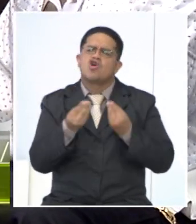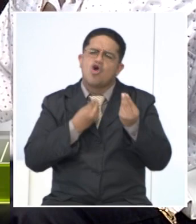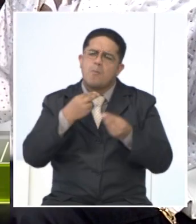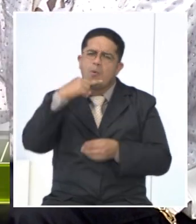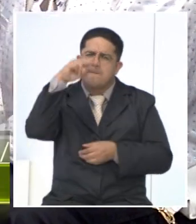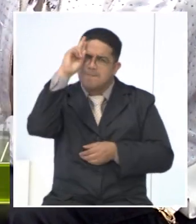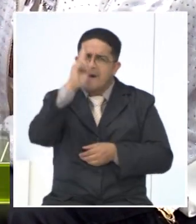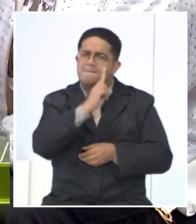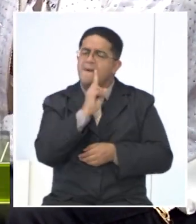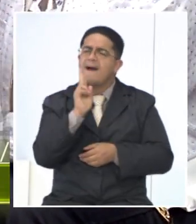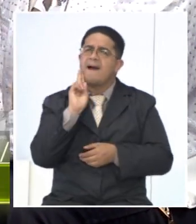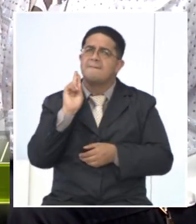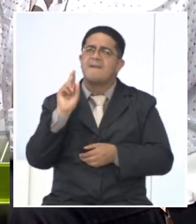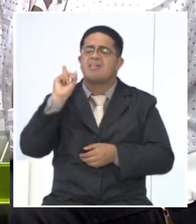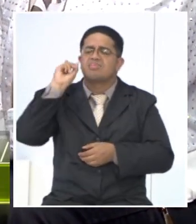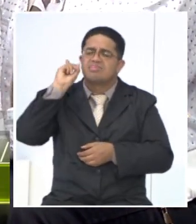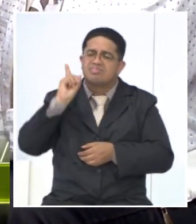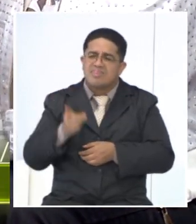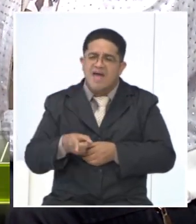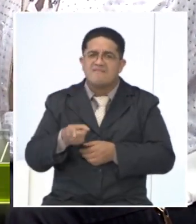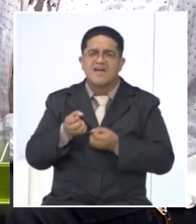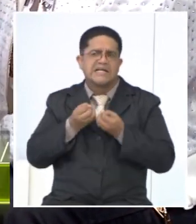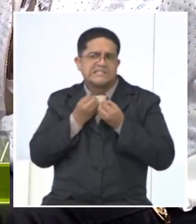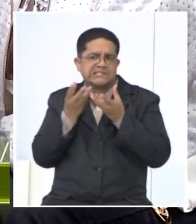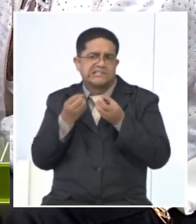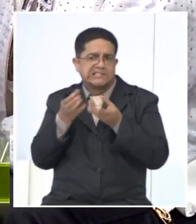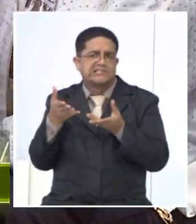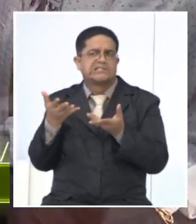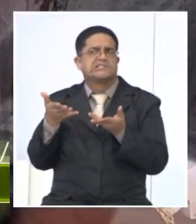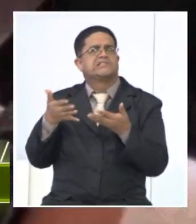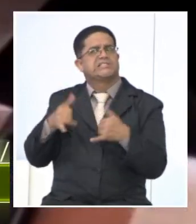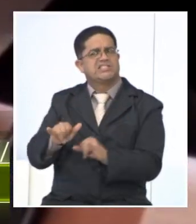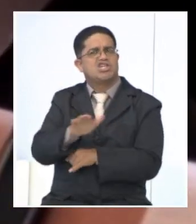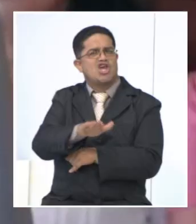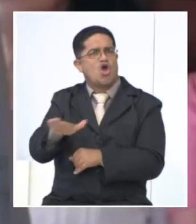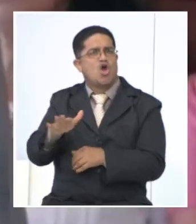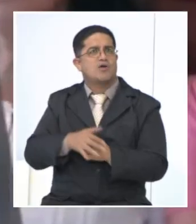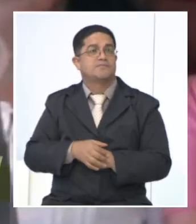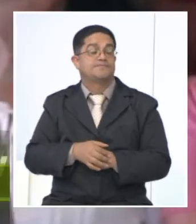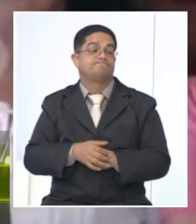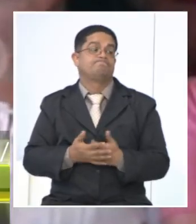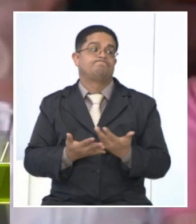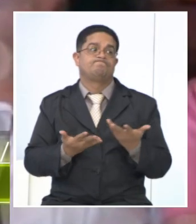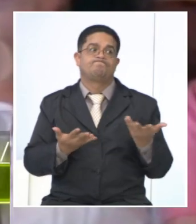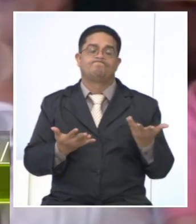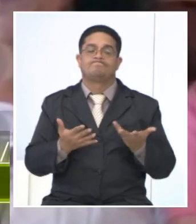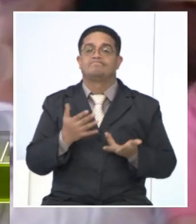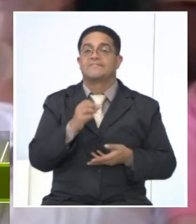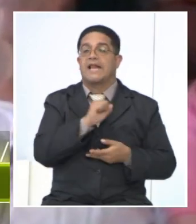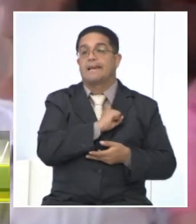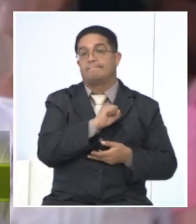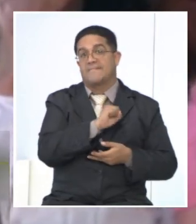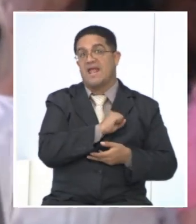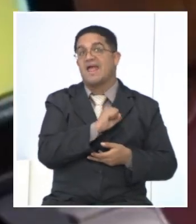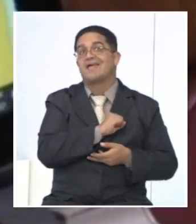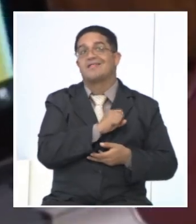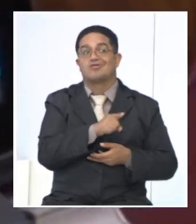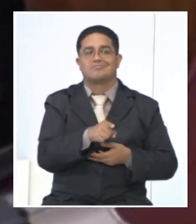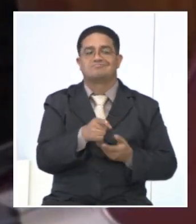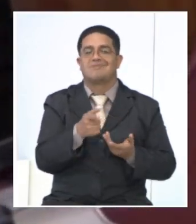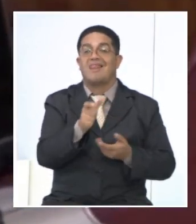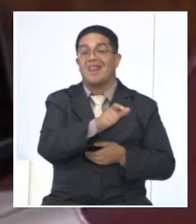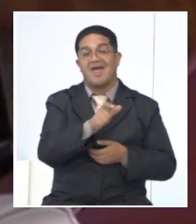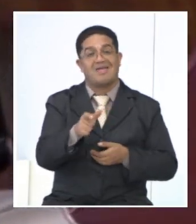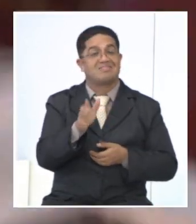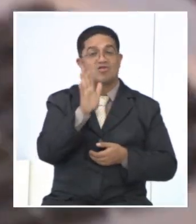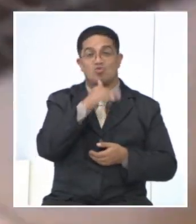o representantes deberían abordar estos temas con sus hijos? En las casas que hay miedo, que hay muchos desconocimientos,